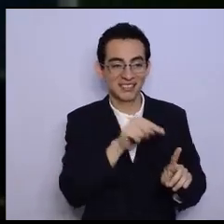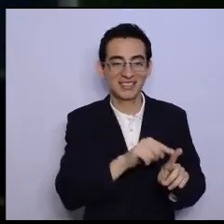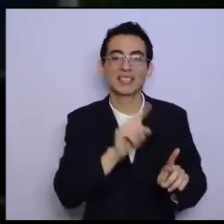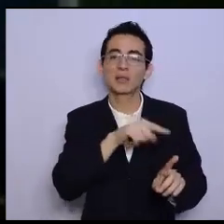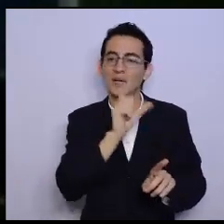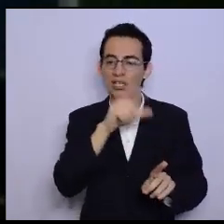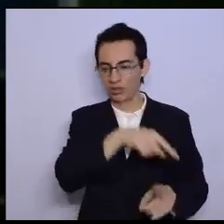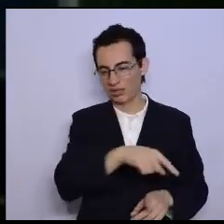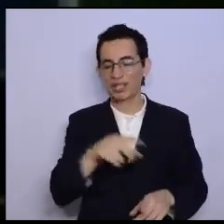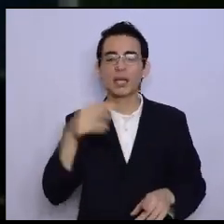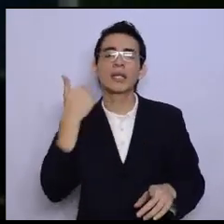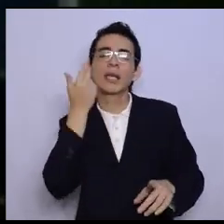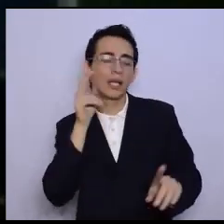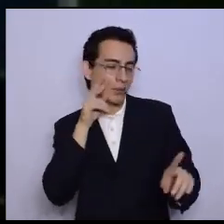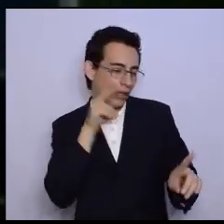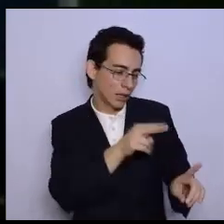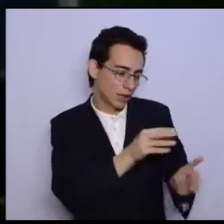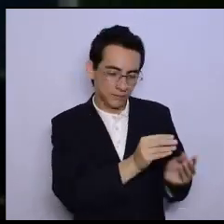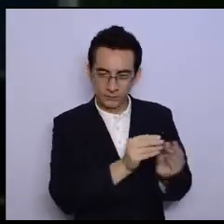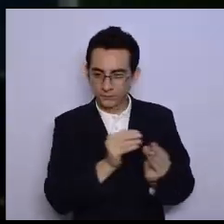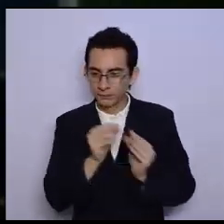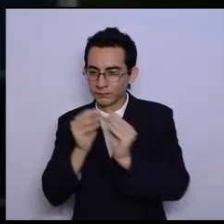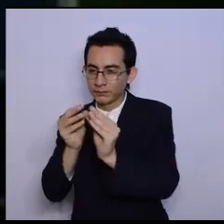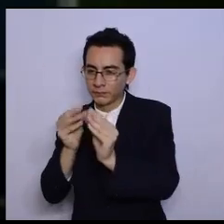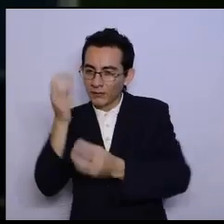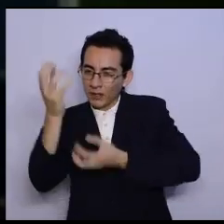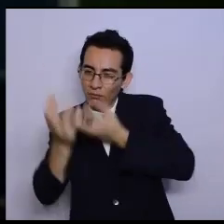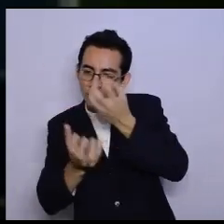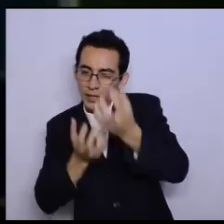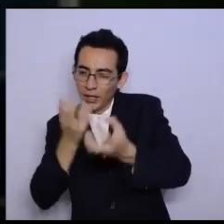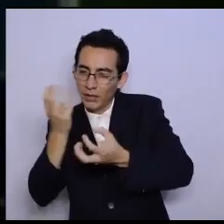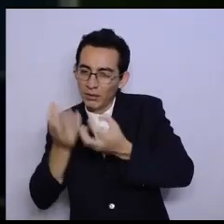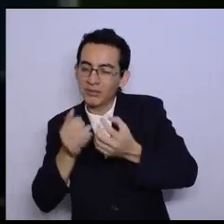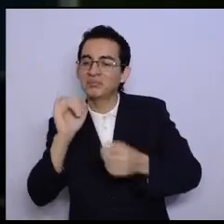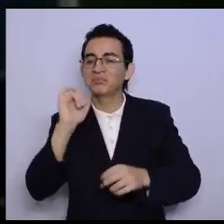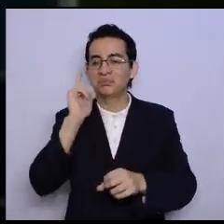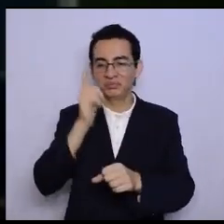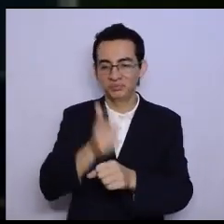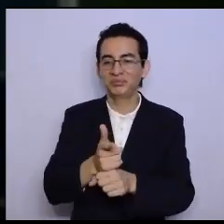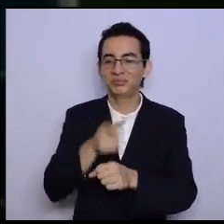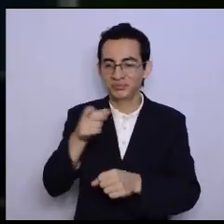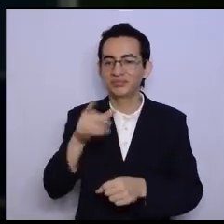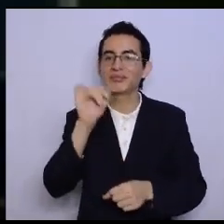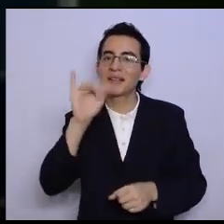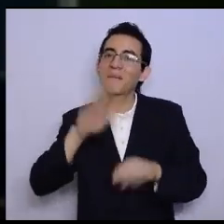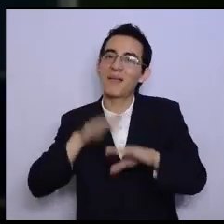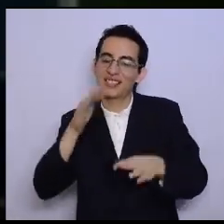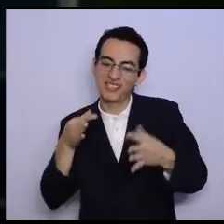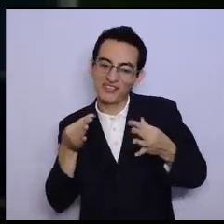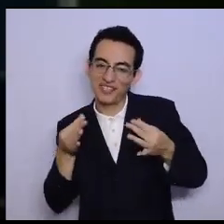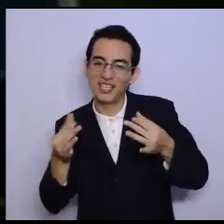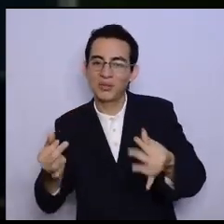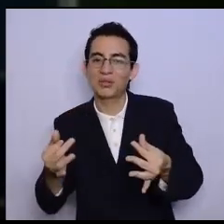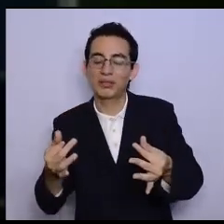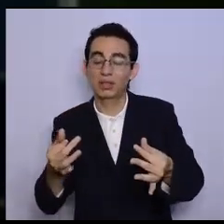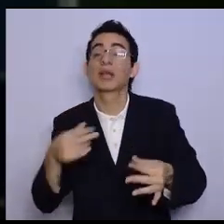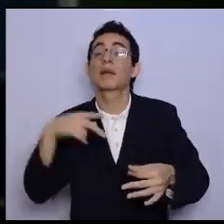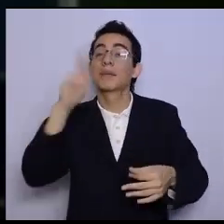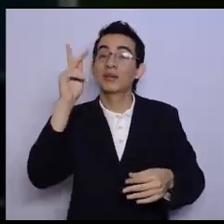fuego. O sea, se purifica con fuego. Ahora dice, sea hallada tu